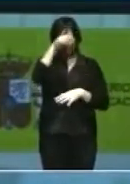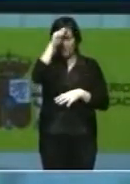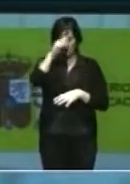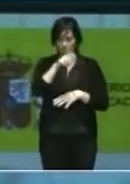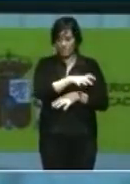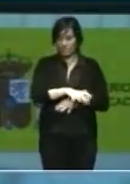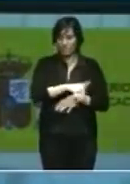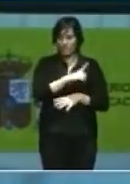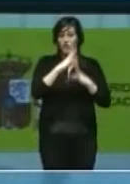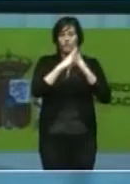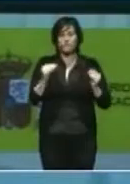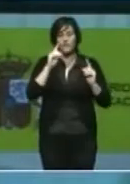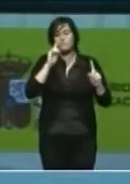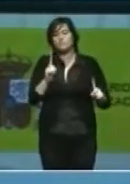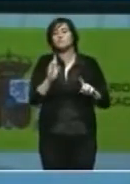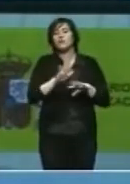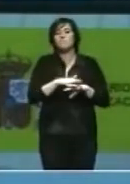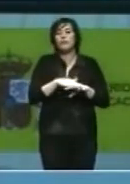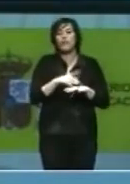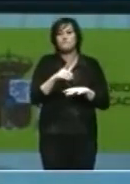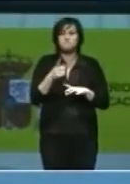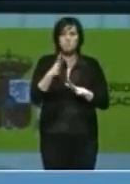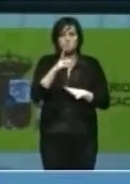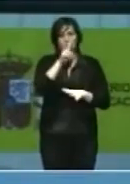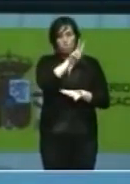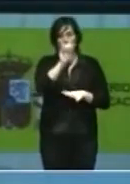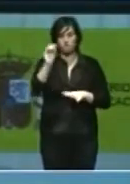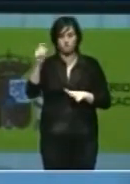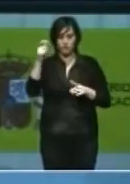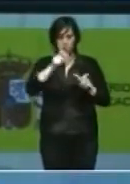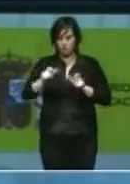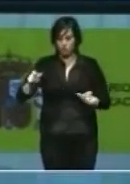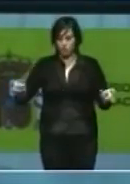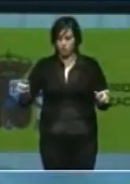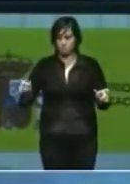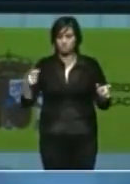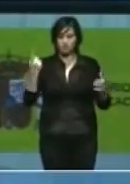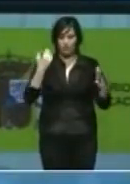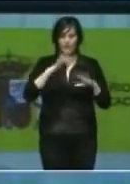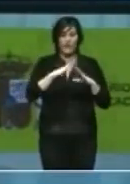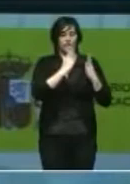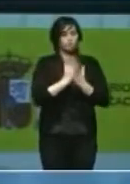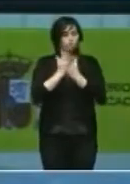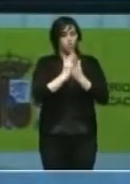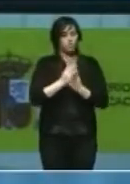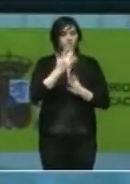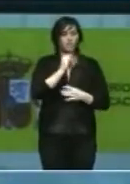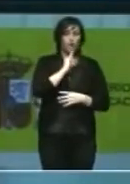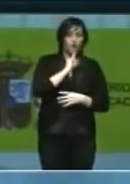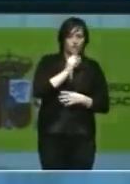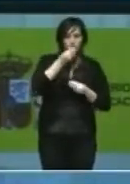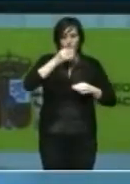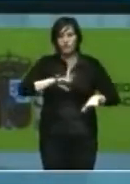esta universidad prevista en un principio para 2.000 alumnos, que tenía que albergar estudios de filología, historia, pero también